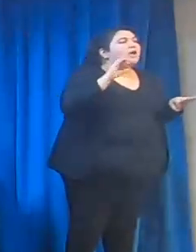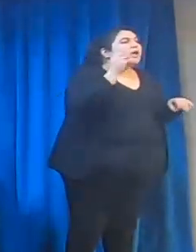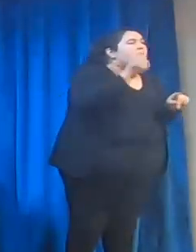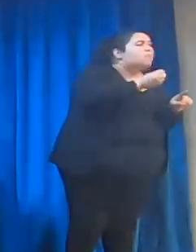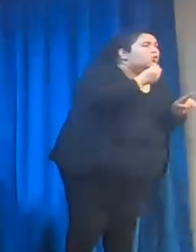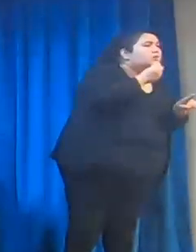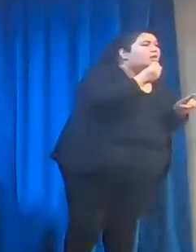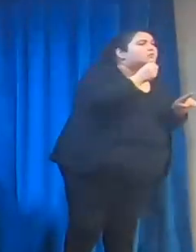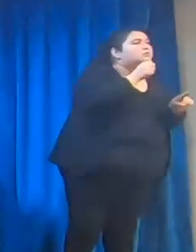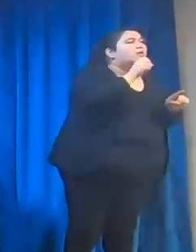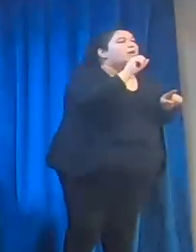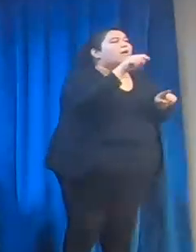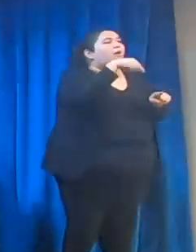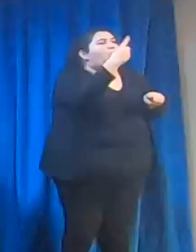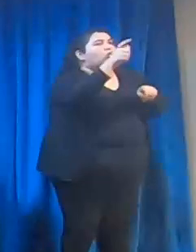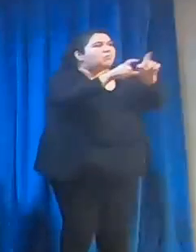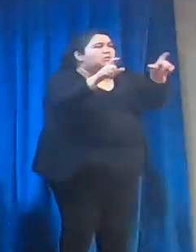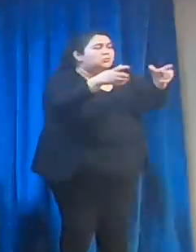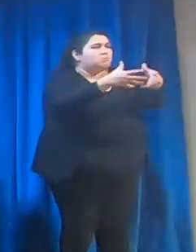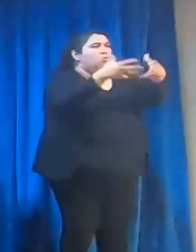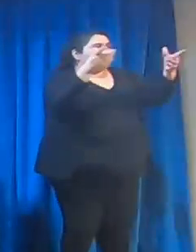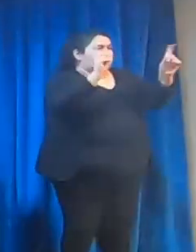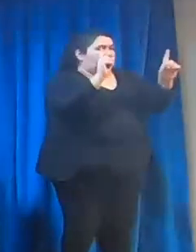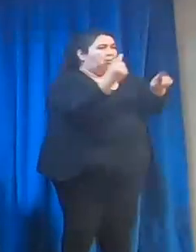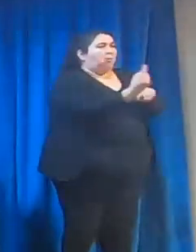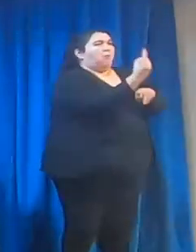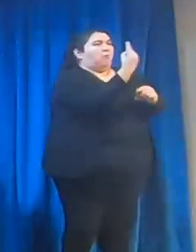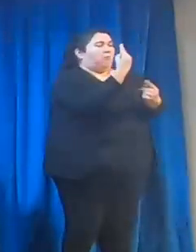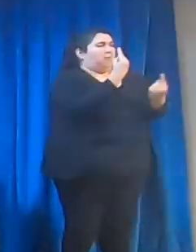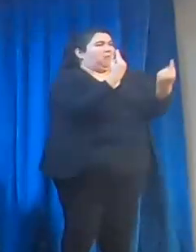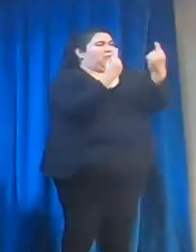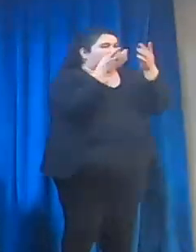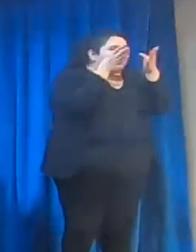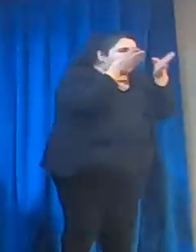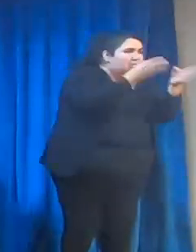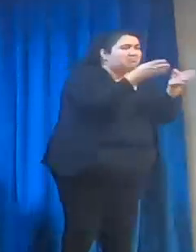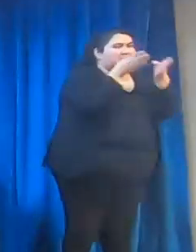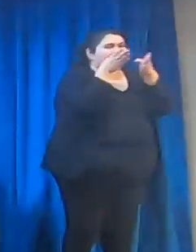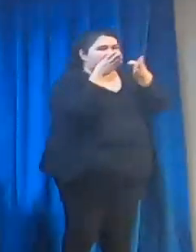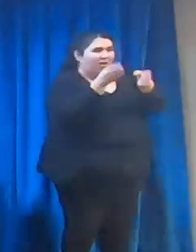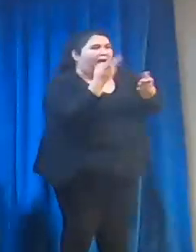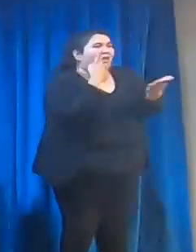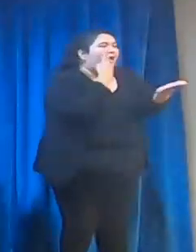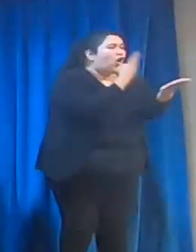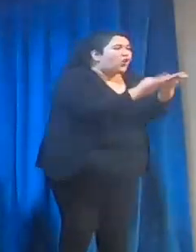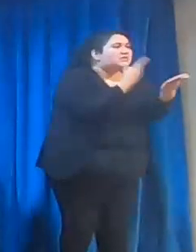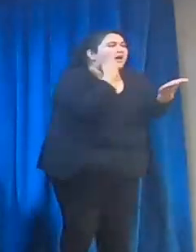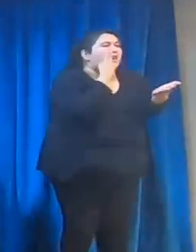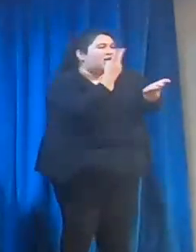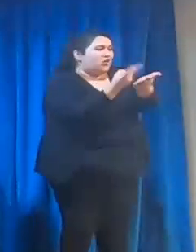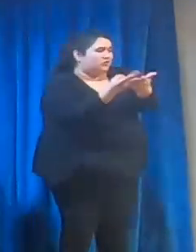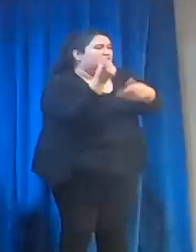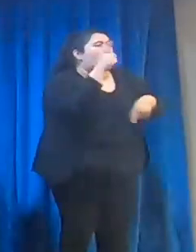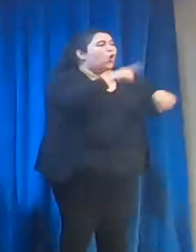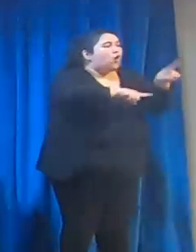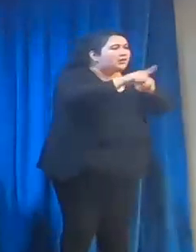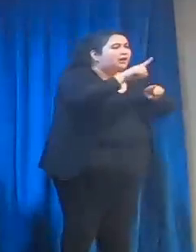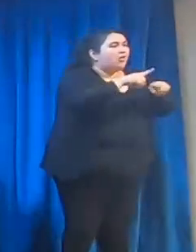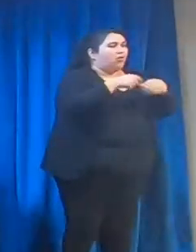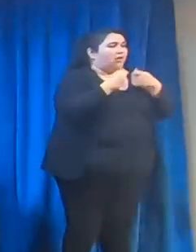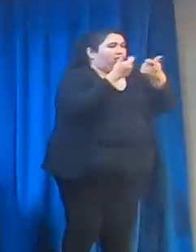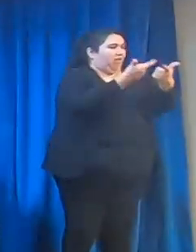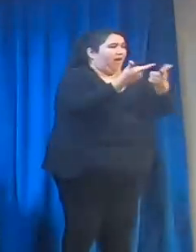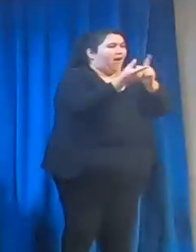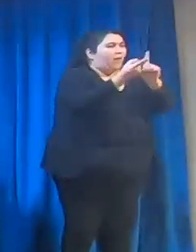no sos uno más. Evidencian como el carácter ineludible que tiene el reconocimiento que los profesores y coordinadores le atribuyen a